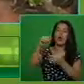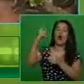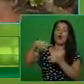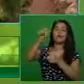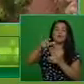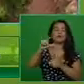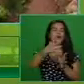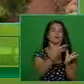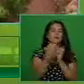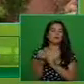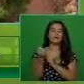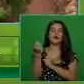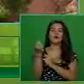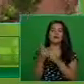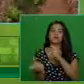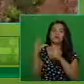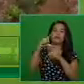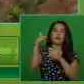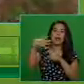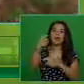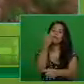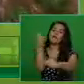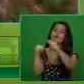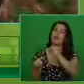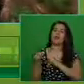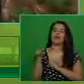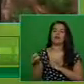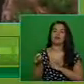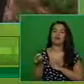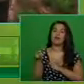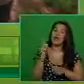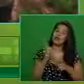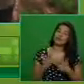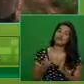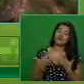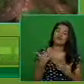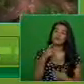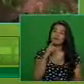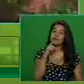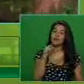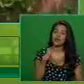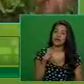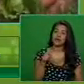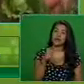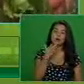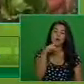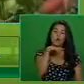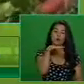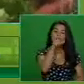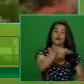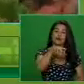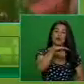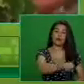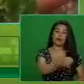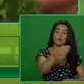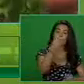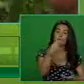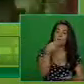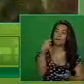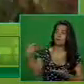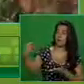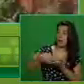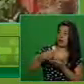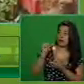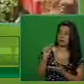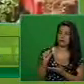los diferenciales entre el costo de producción y lo que obtiene el campesino por su producción y finalmente lo que